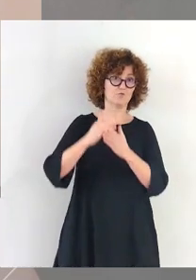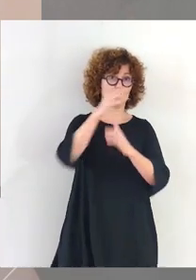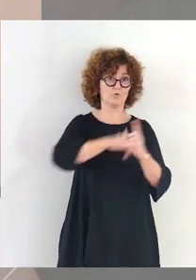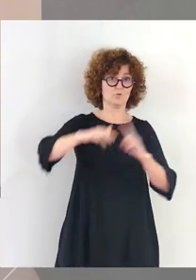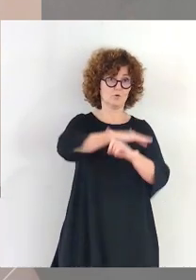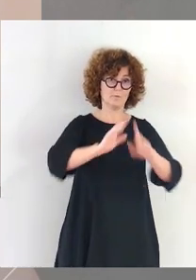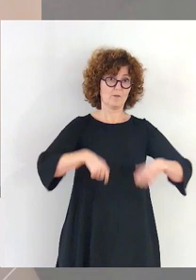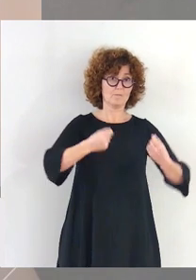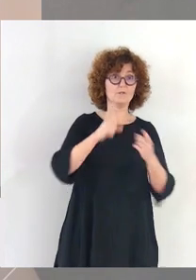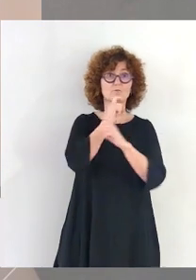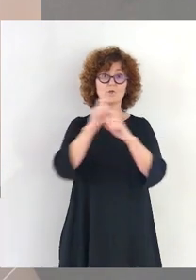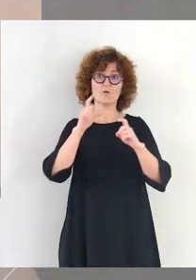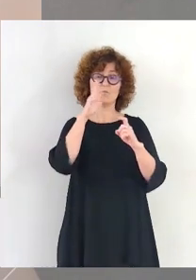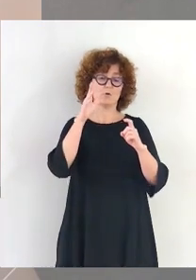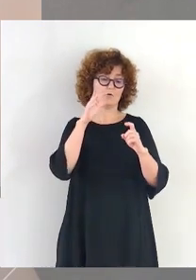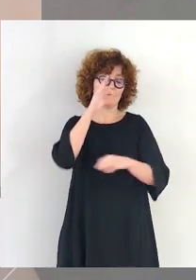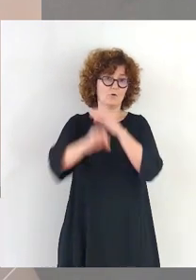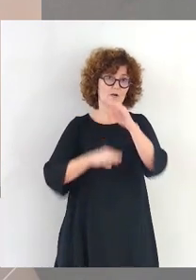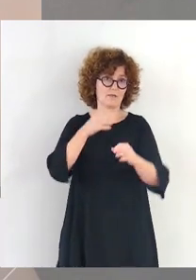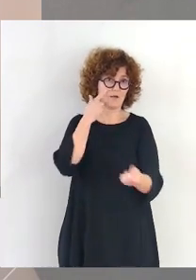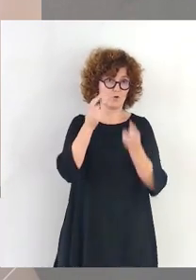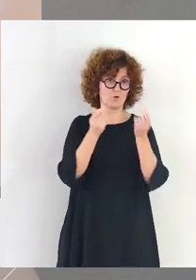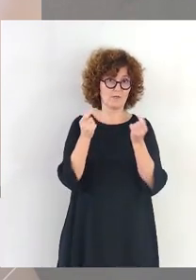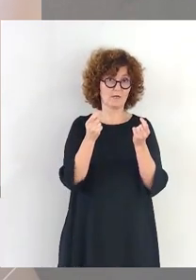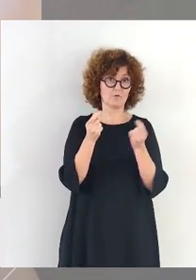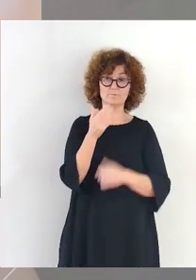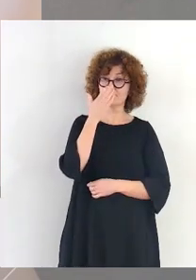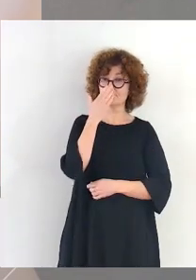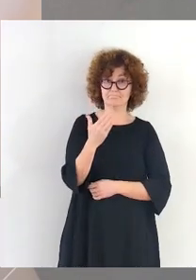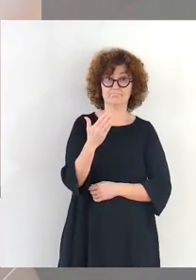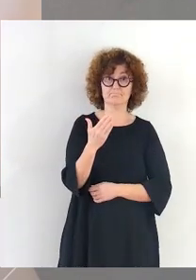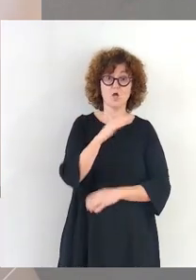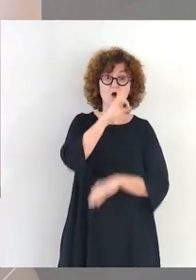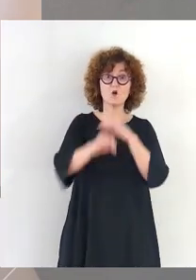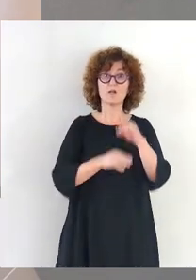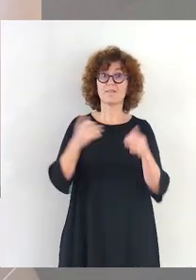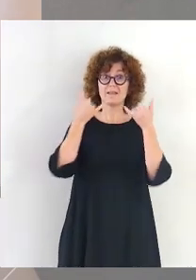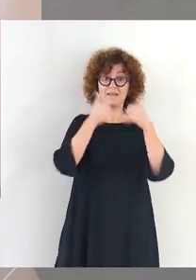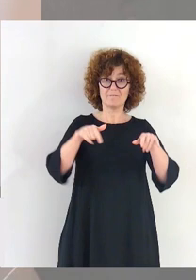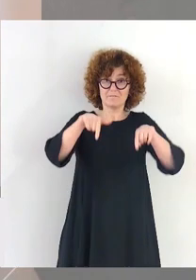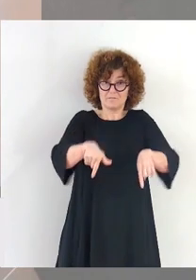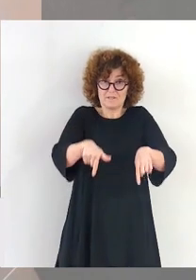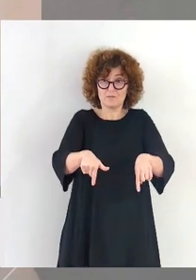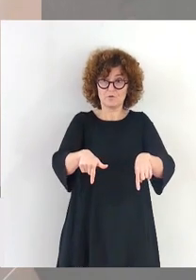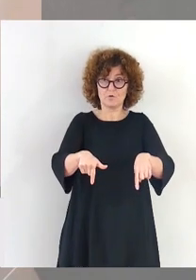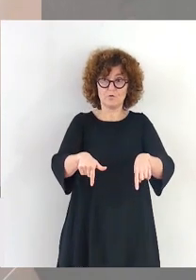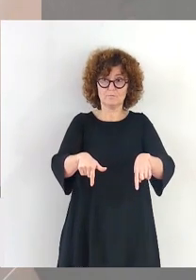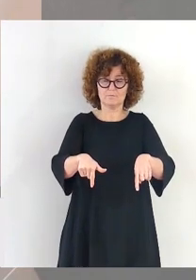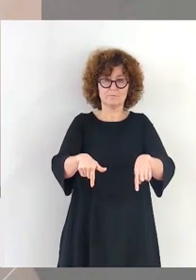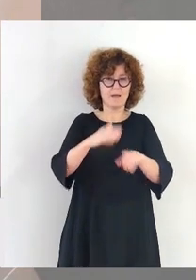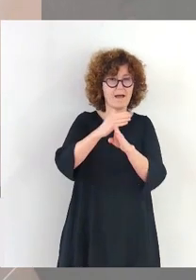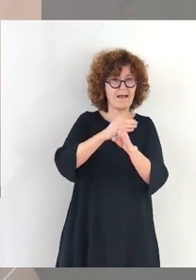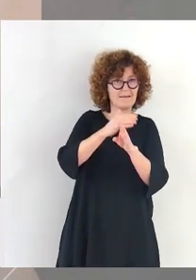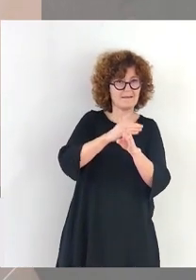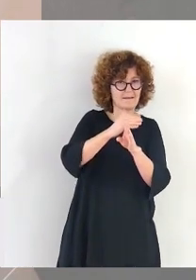fundación por coordinarlo y organizarlo la realidad es que organizar un evento de estas características estas dimensiones